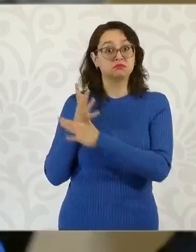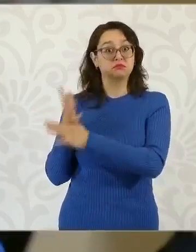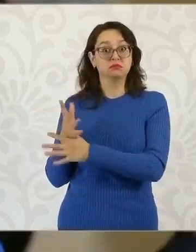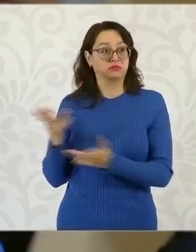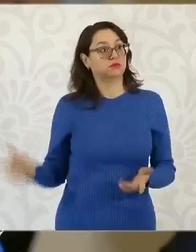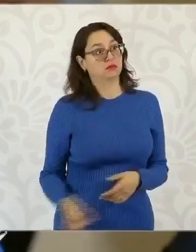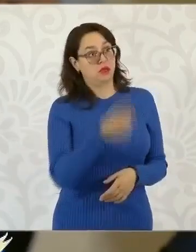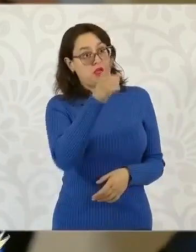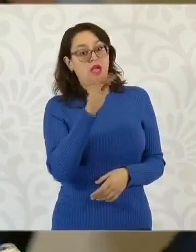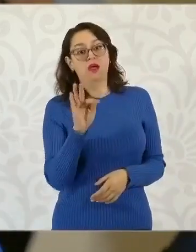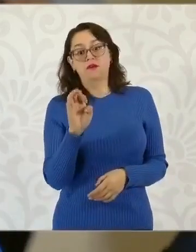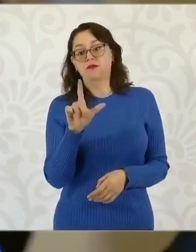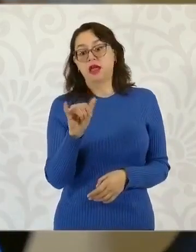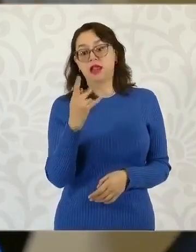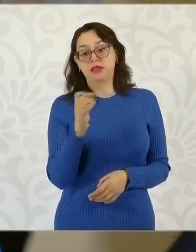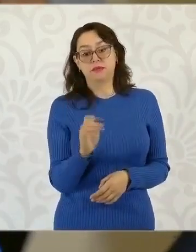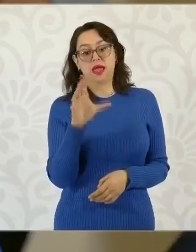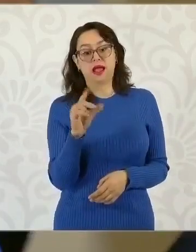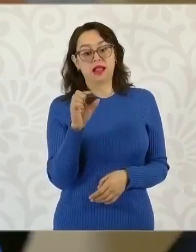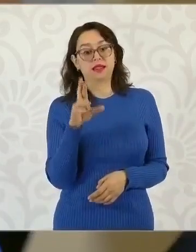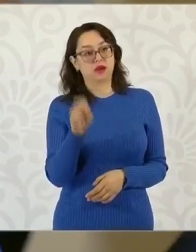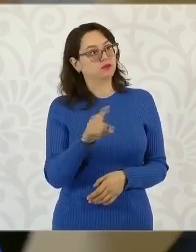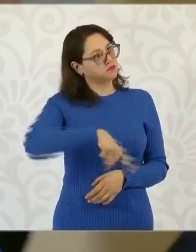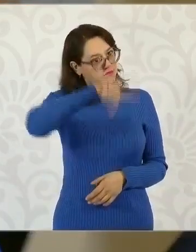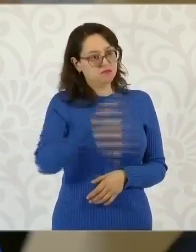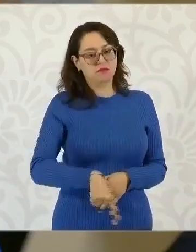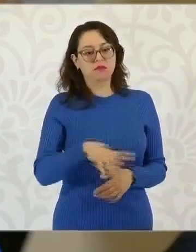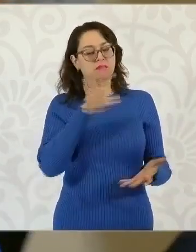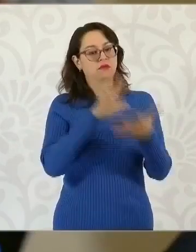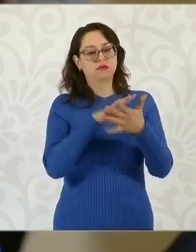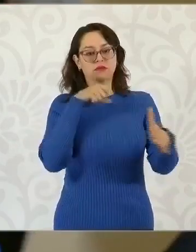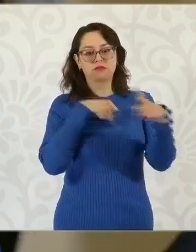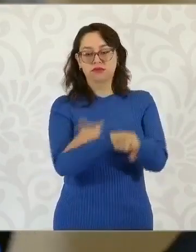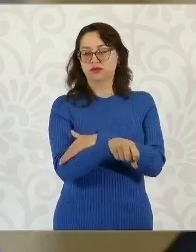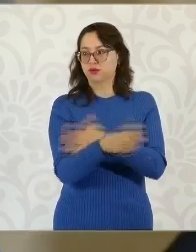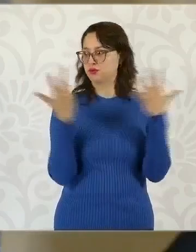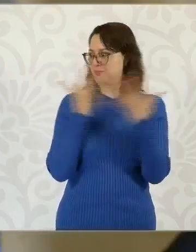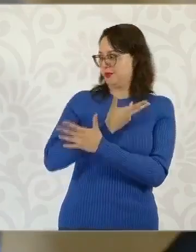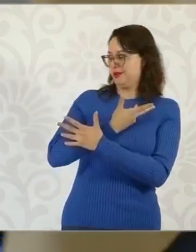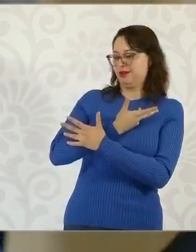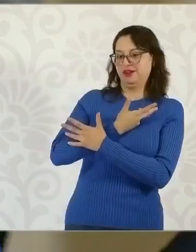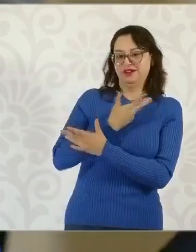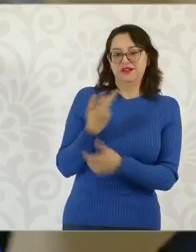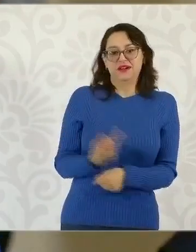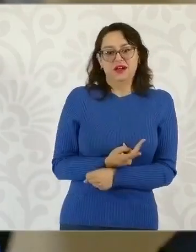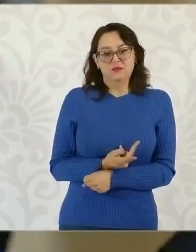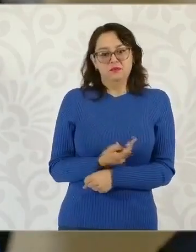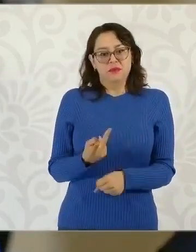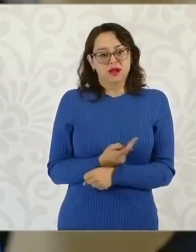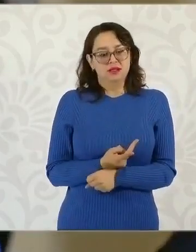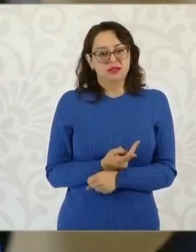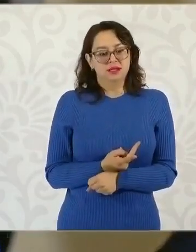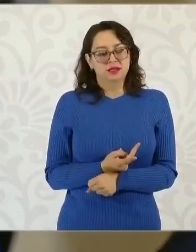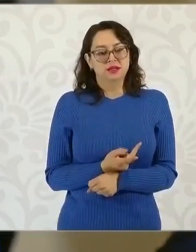persona en Atypical TV. Y ya no sería solo el consenso de aquellos